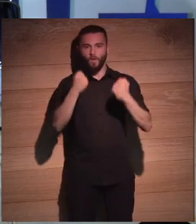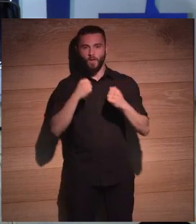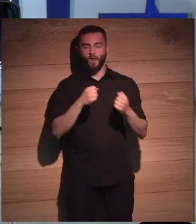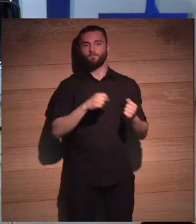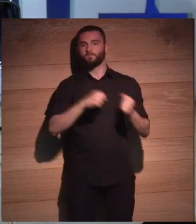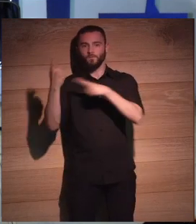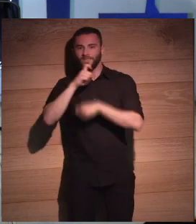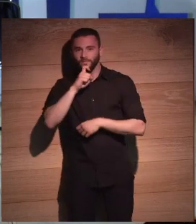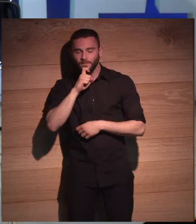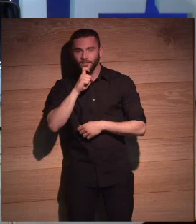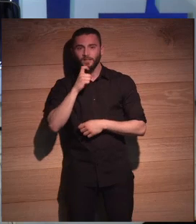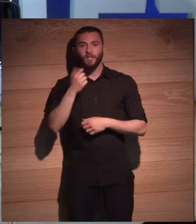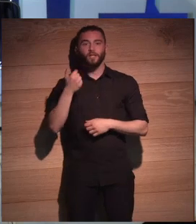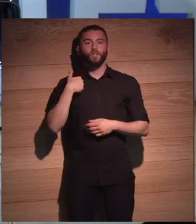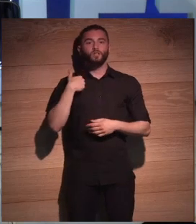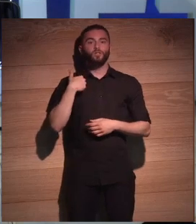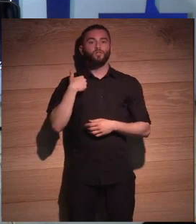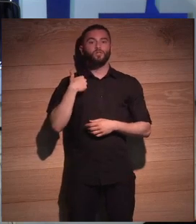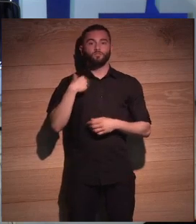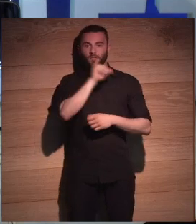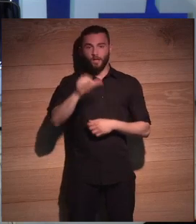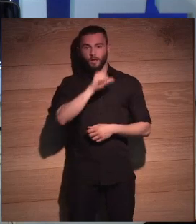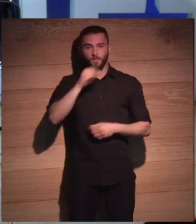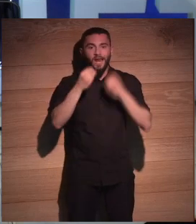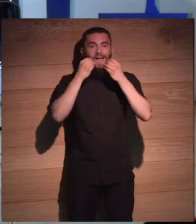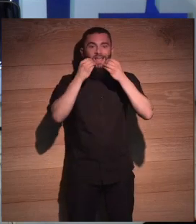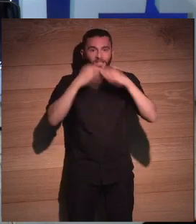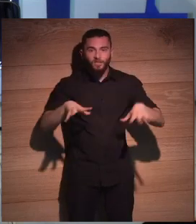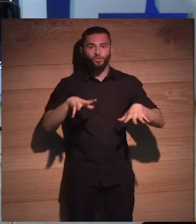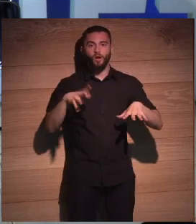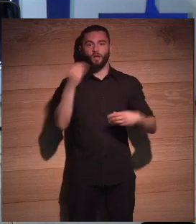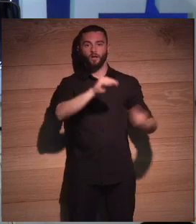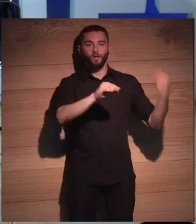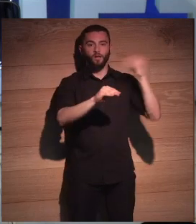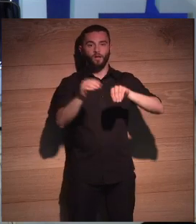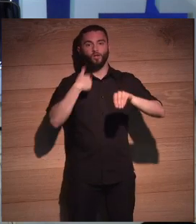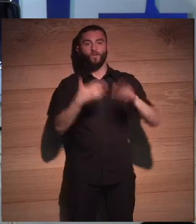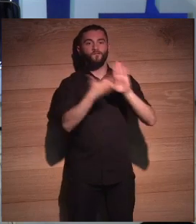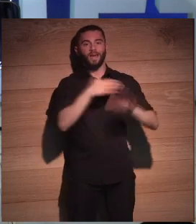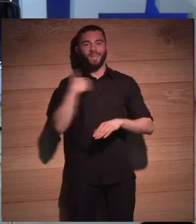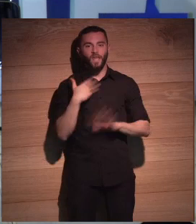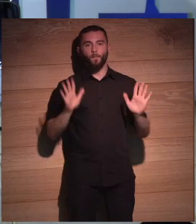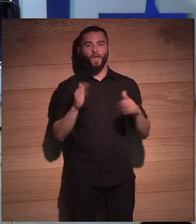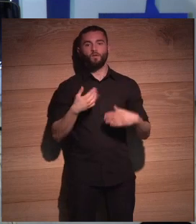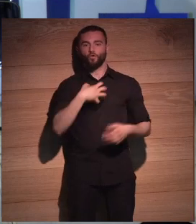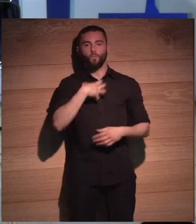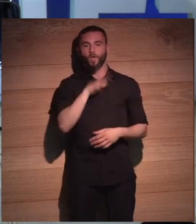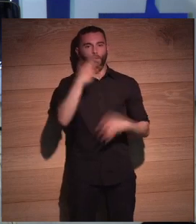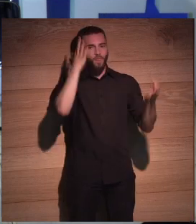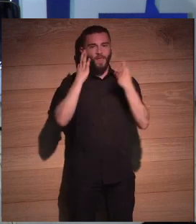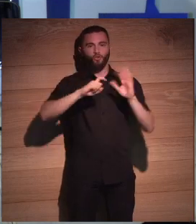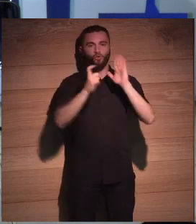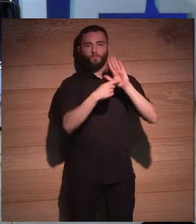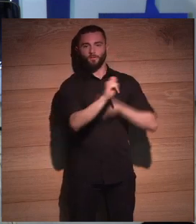migrarse. Yo cada semana tengo una historia de alguien más de me quiero quitar de no sé qué, pero no puedo, porque tienen todos mis datos. Y yo